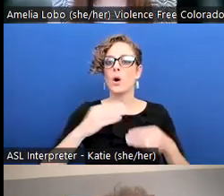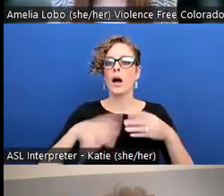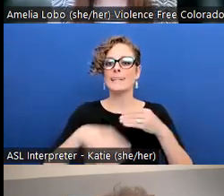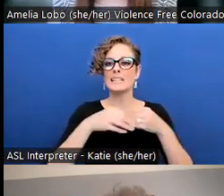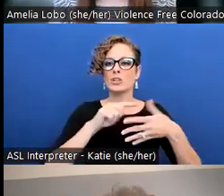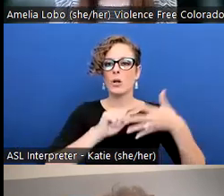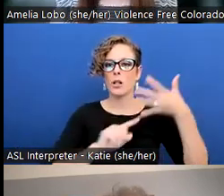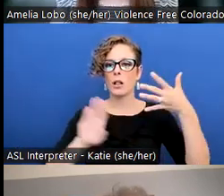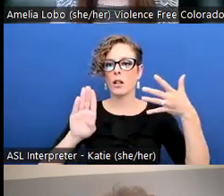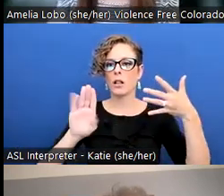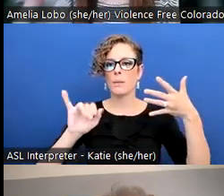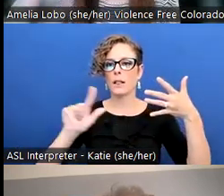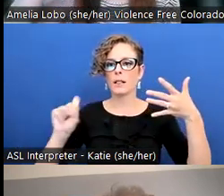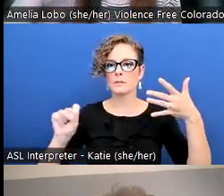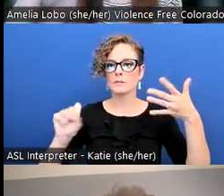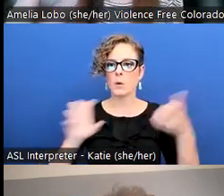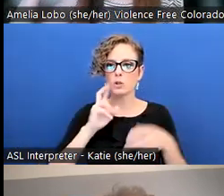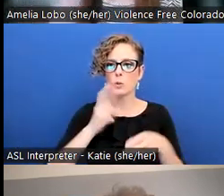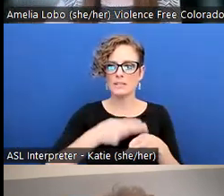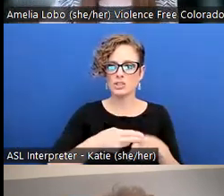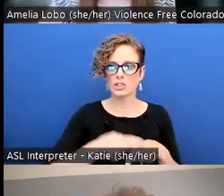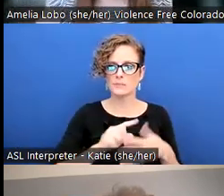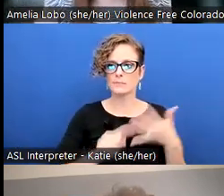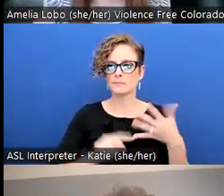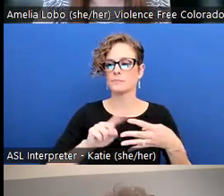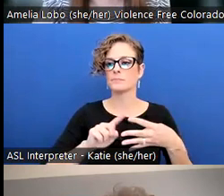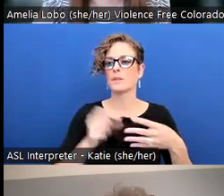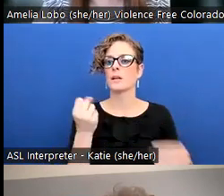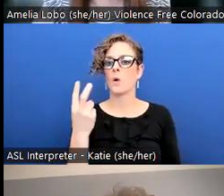Algunas cuestiones más que quiero mencionar.